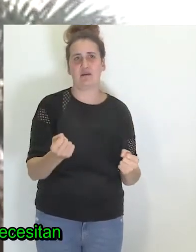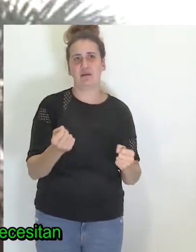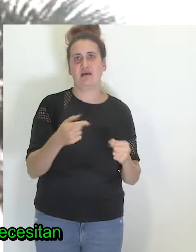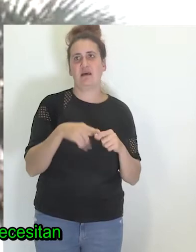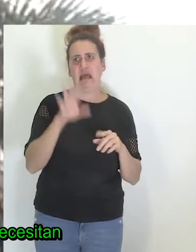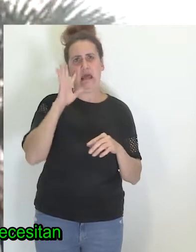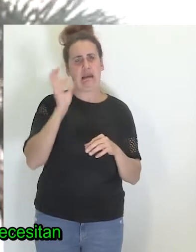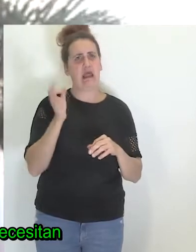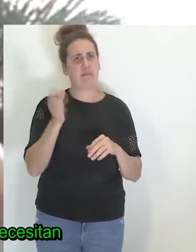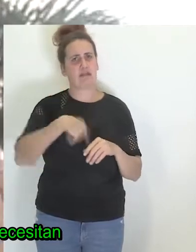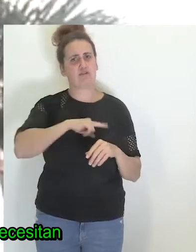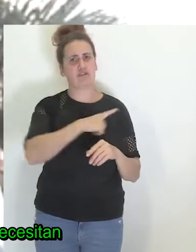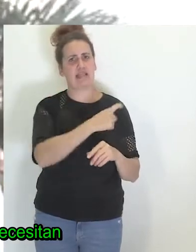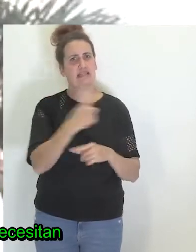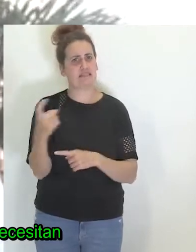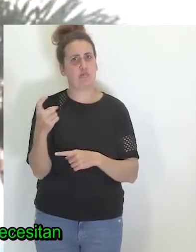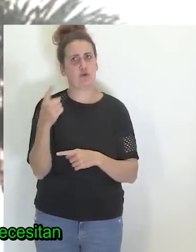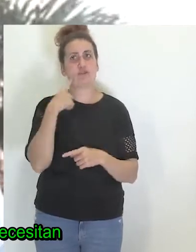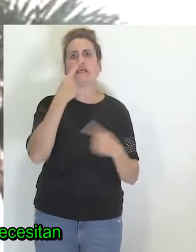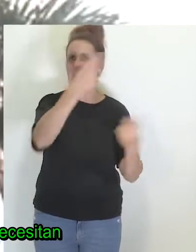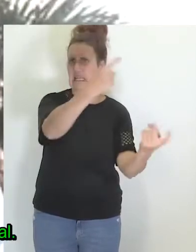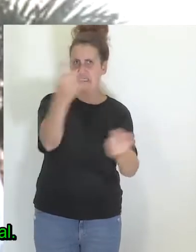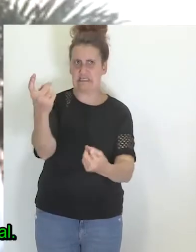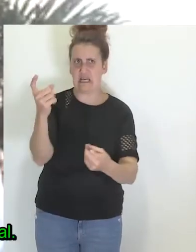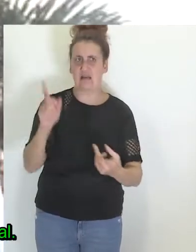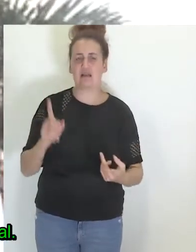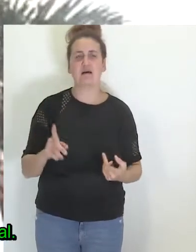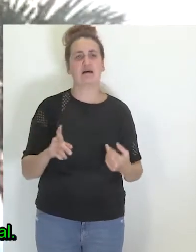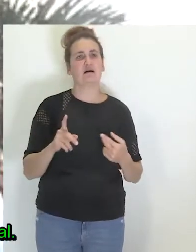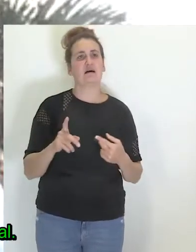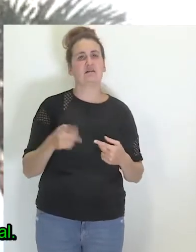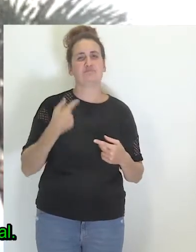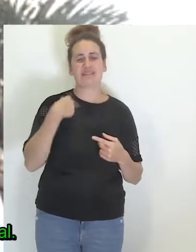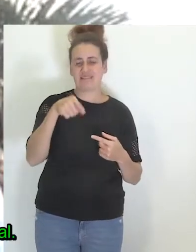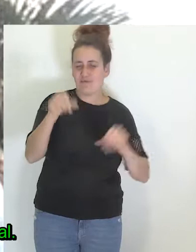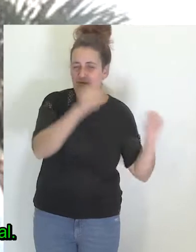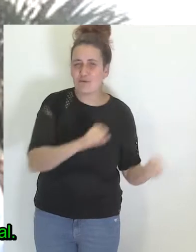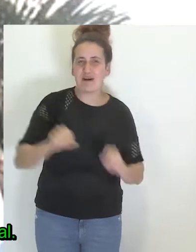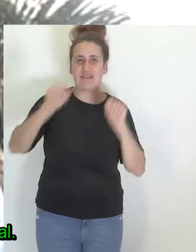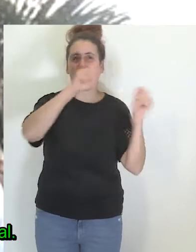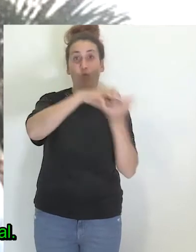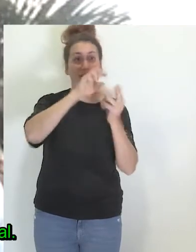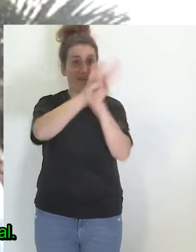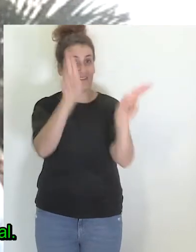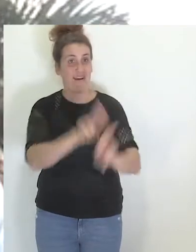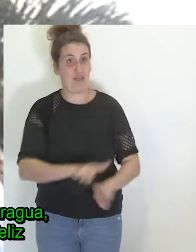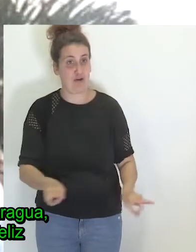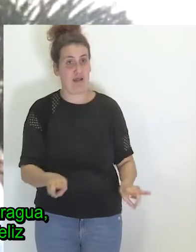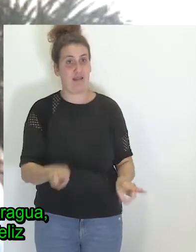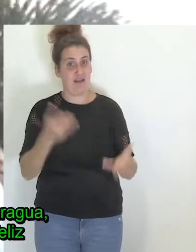que realmente pues necesitamos y se necesitan estos, estos respaldos de la comunidad